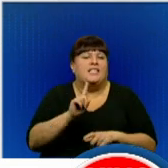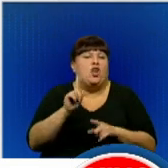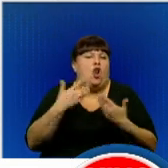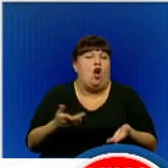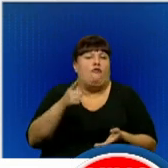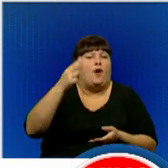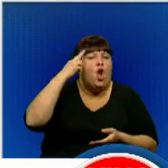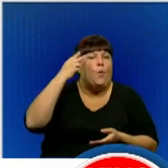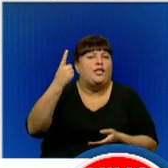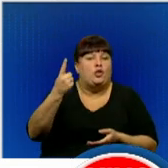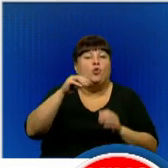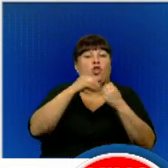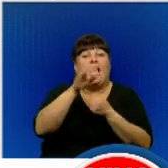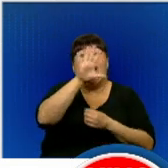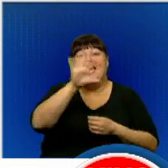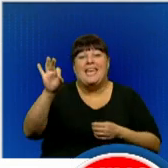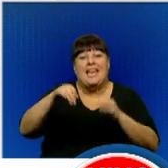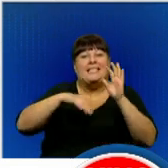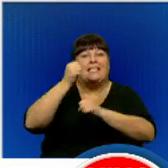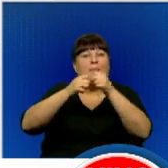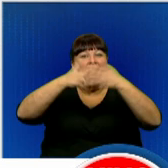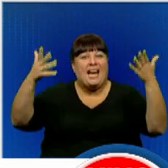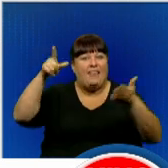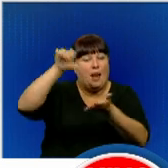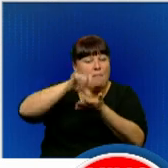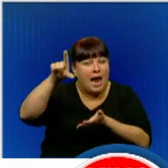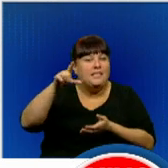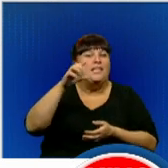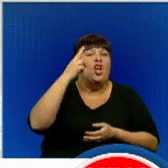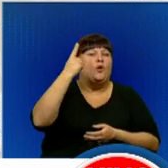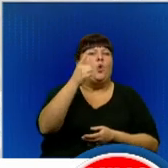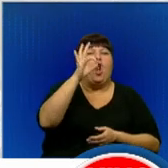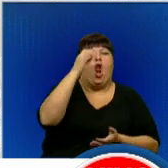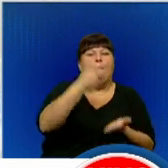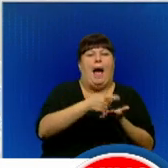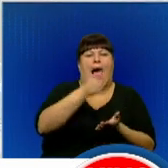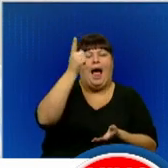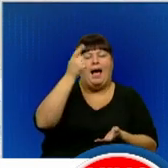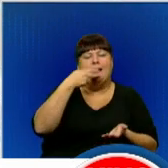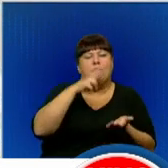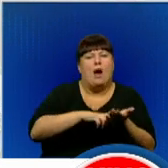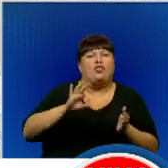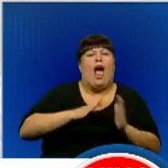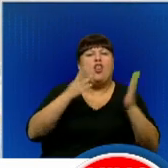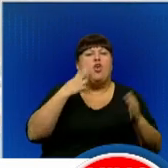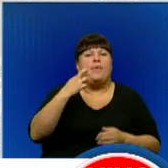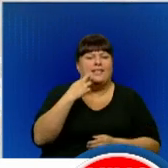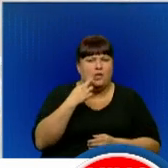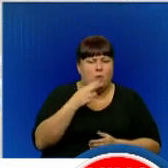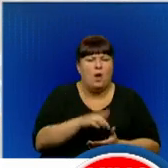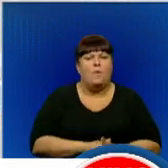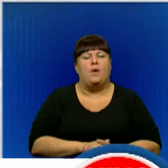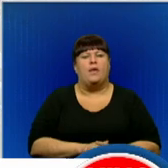que 91 de las 500 mayores corporaciones del país paguen cero impuestos federales en 2019 y